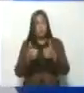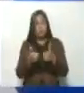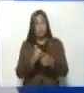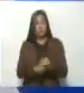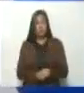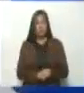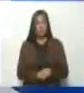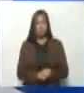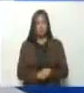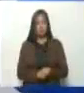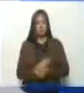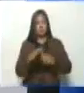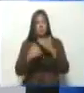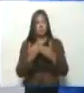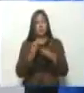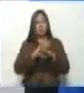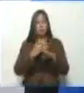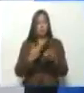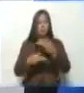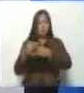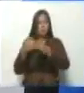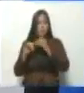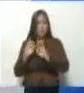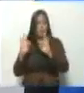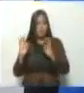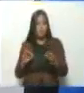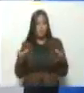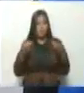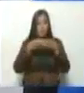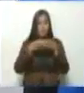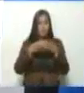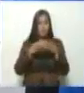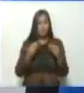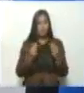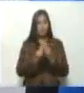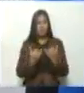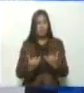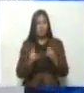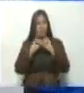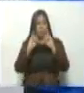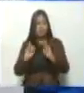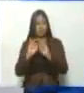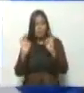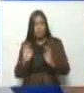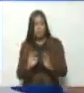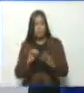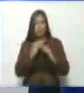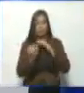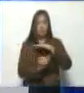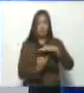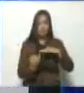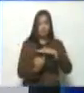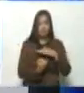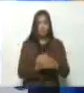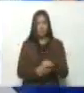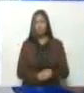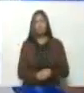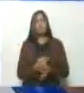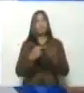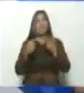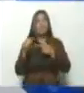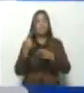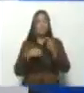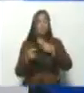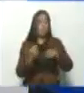muy buenos resultados porque lo construimos junto a las organizaciones, a las instituciones, a los distintos